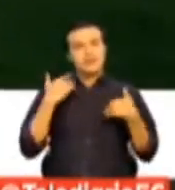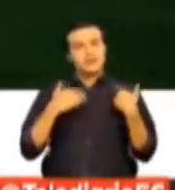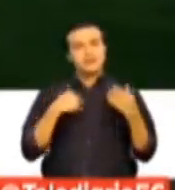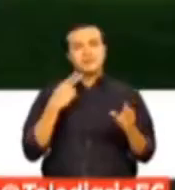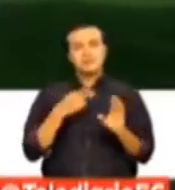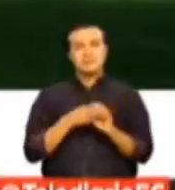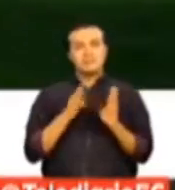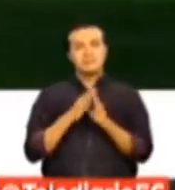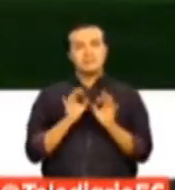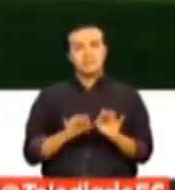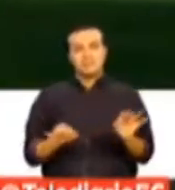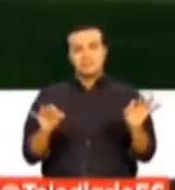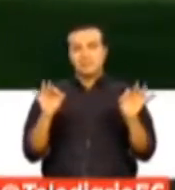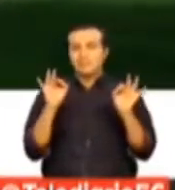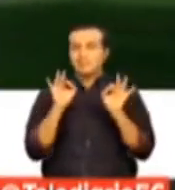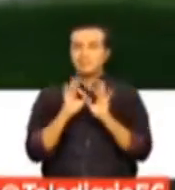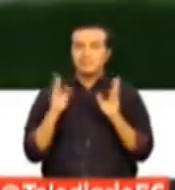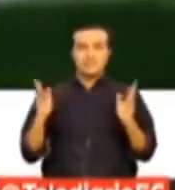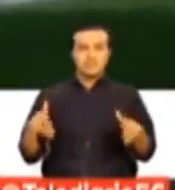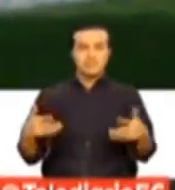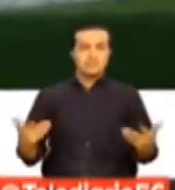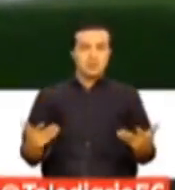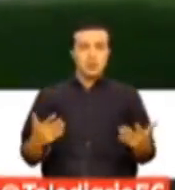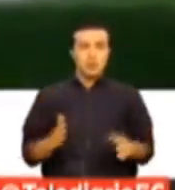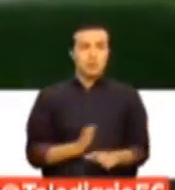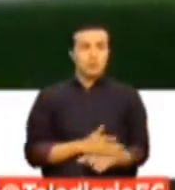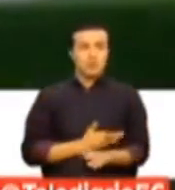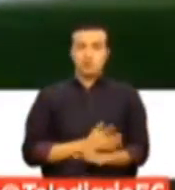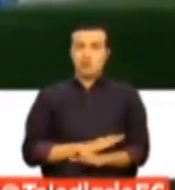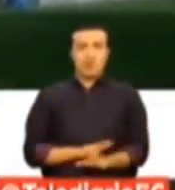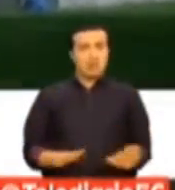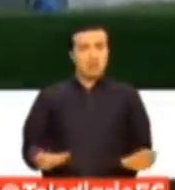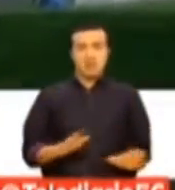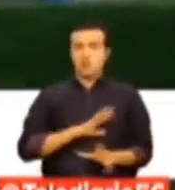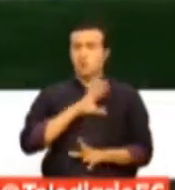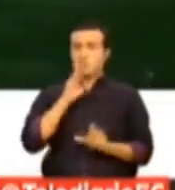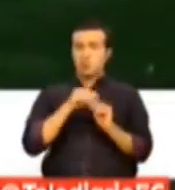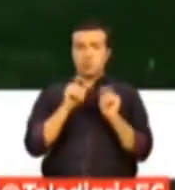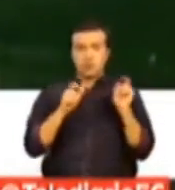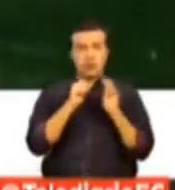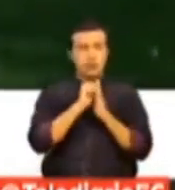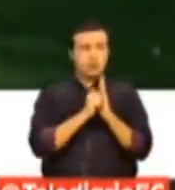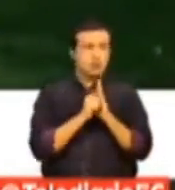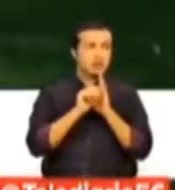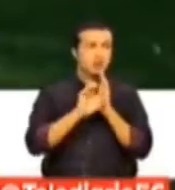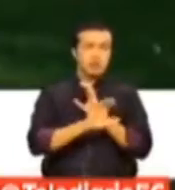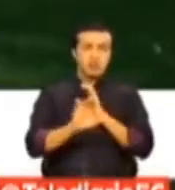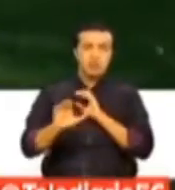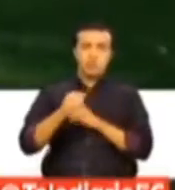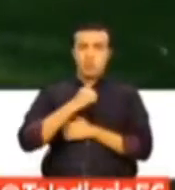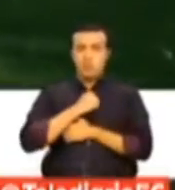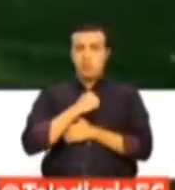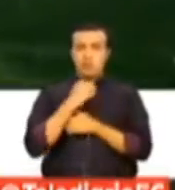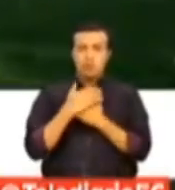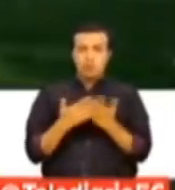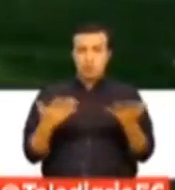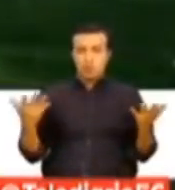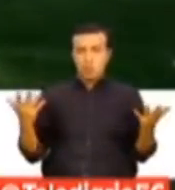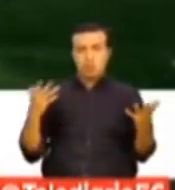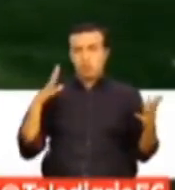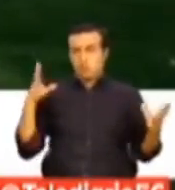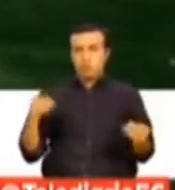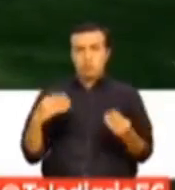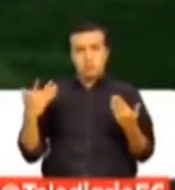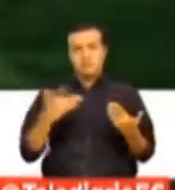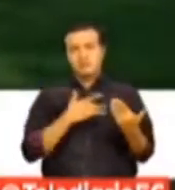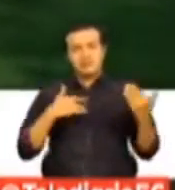en un evento así tan importante, que no solo es en música, sino que todos los artesanos que acá exponen sus cosas.